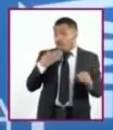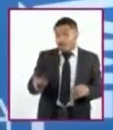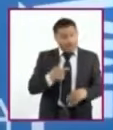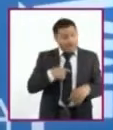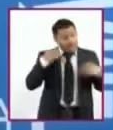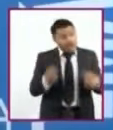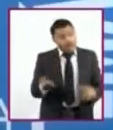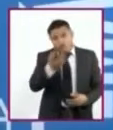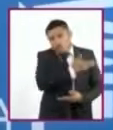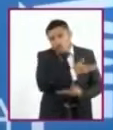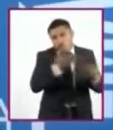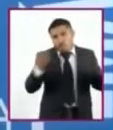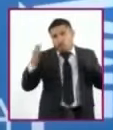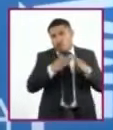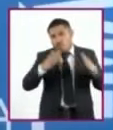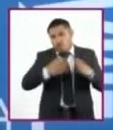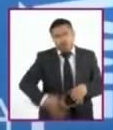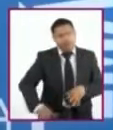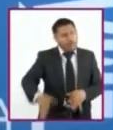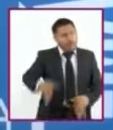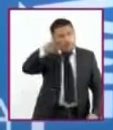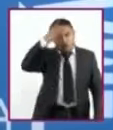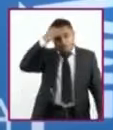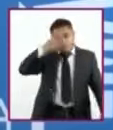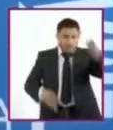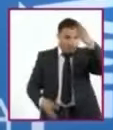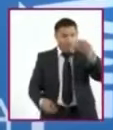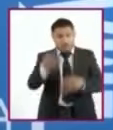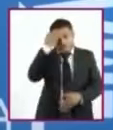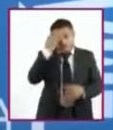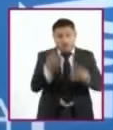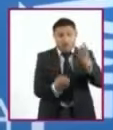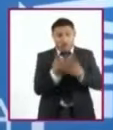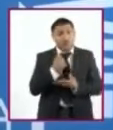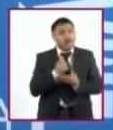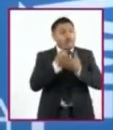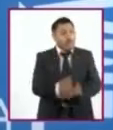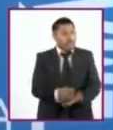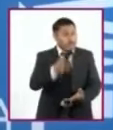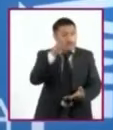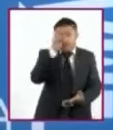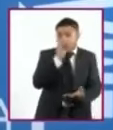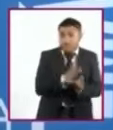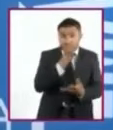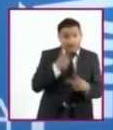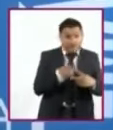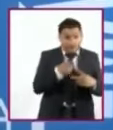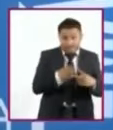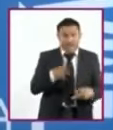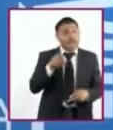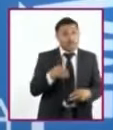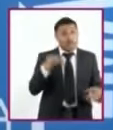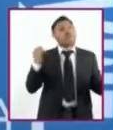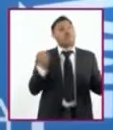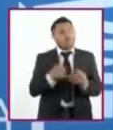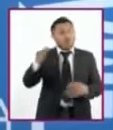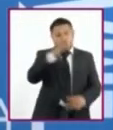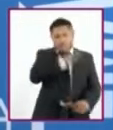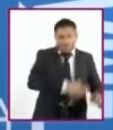que ustedes en casa adquirieron un nuevo conocimiento que les ayudará no solo en matemáticas, sino en las demás